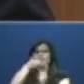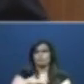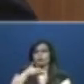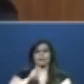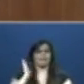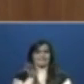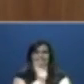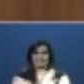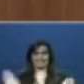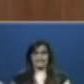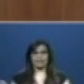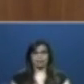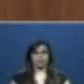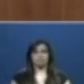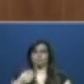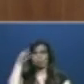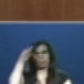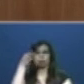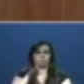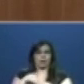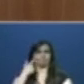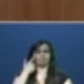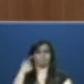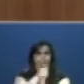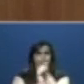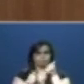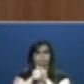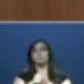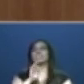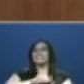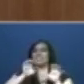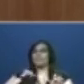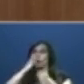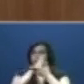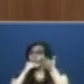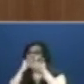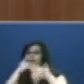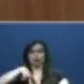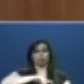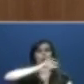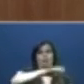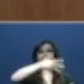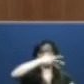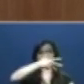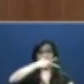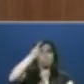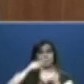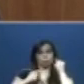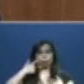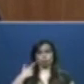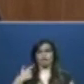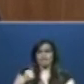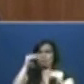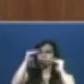datos pueden ilustrar esta prioridad Castilla y león es la quinta comunidad en la que menos se ha reducido el presupuesto sanitario entre